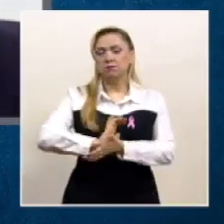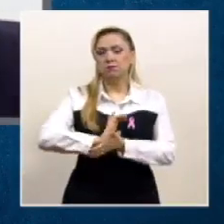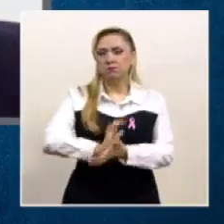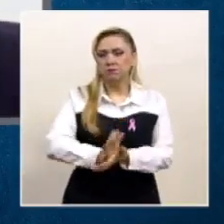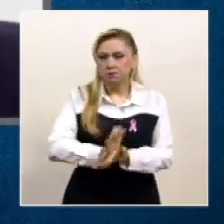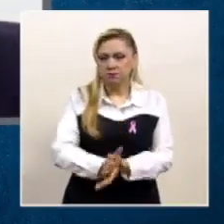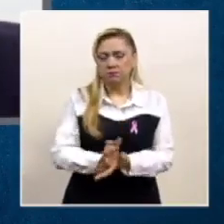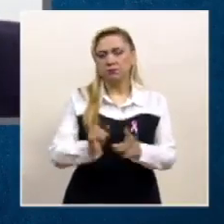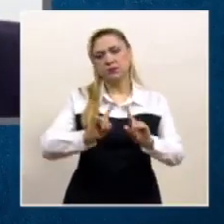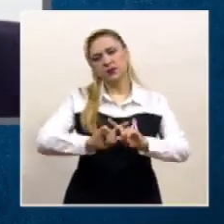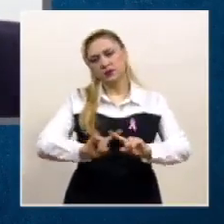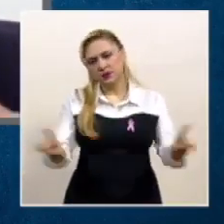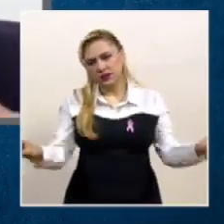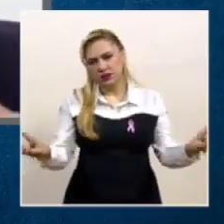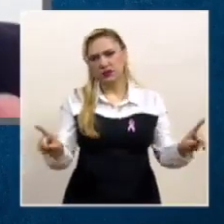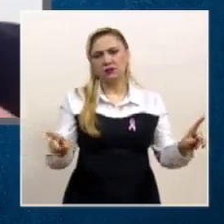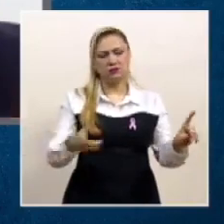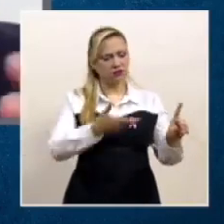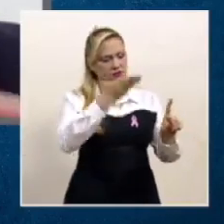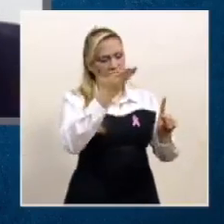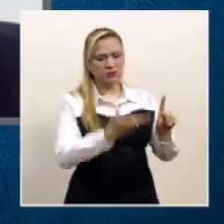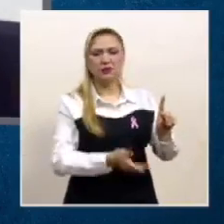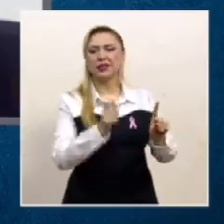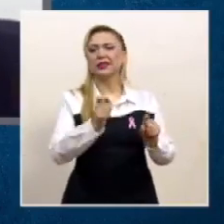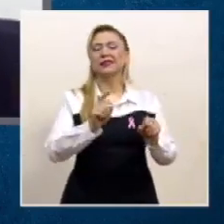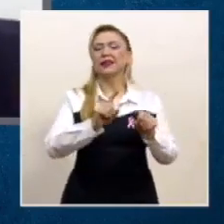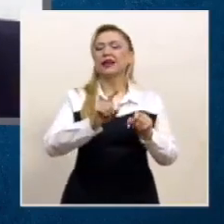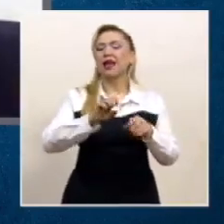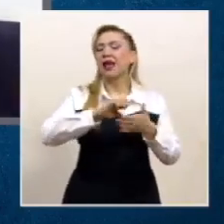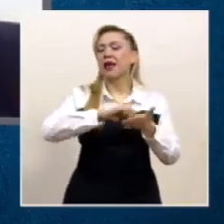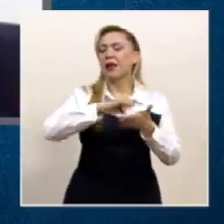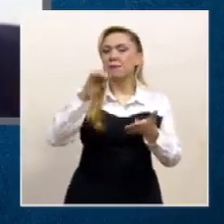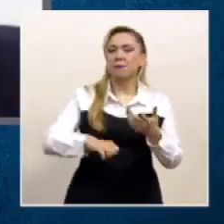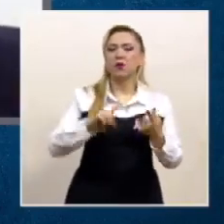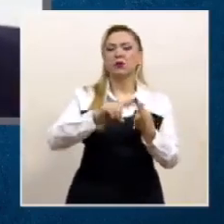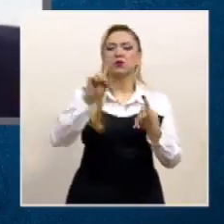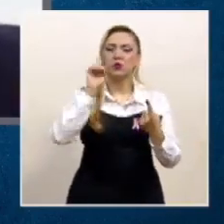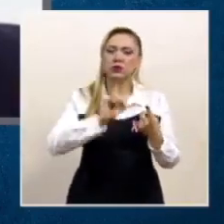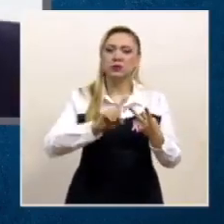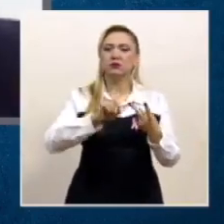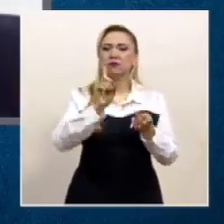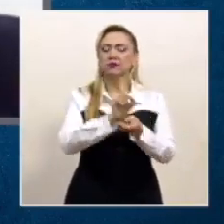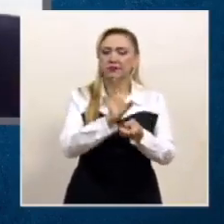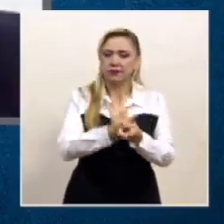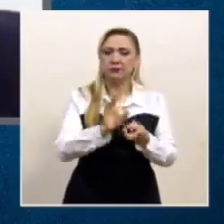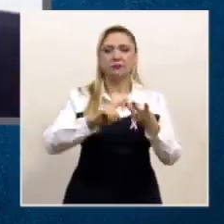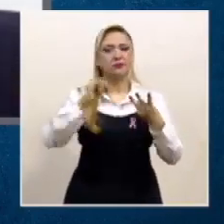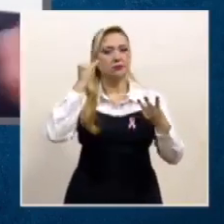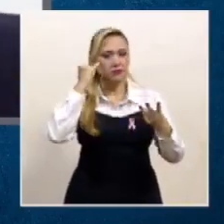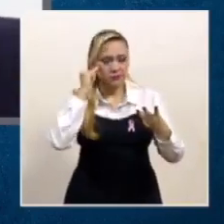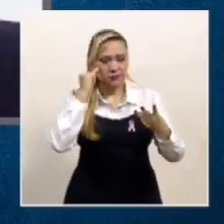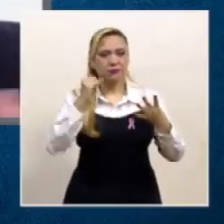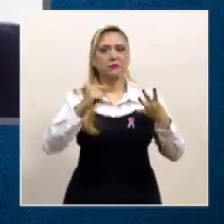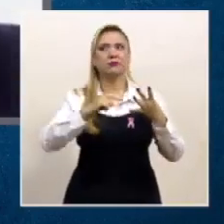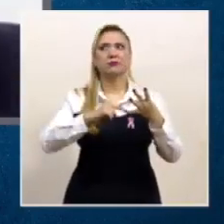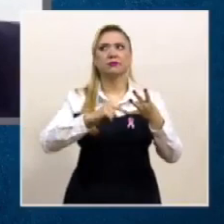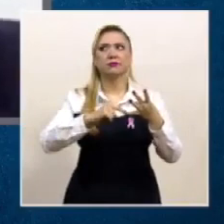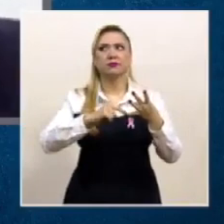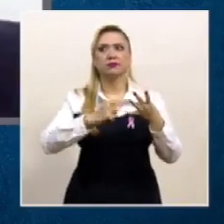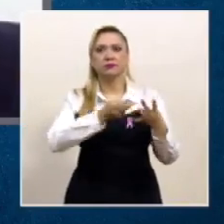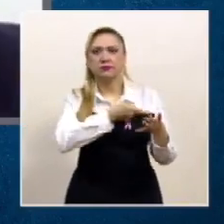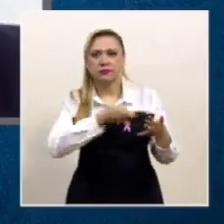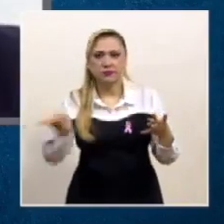por distintas razones en la misma persona, interseccional. Digamos, a eso nos referimos los abogados y abogadas expertas, por ejemplo, cuando se trata de una